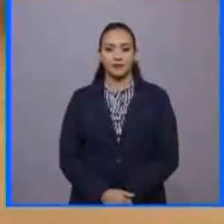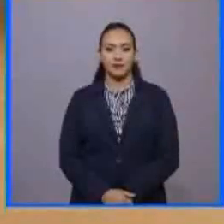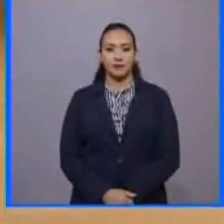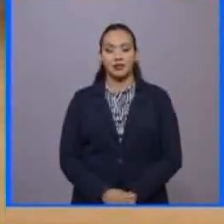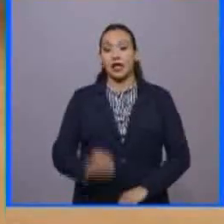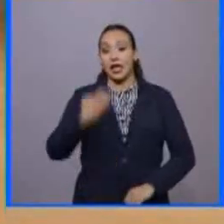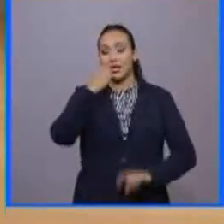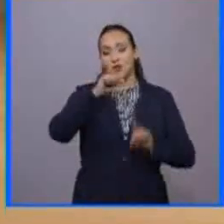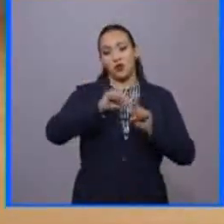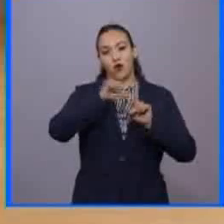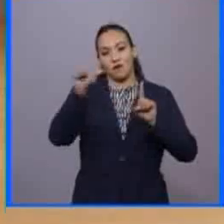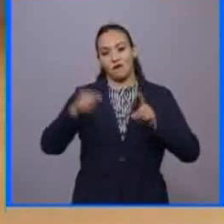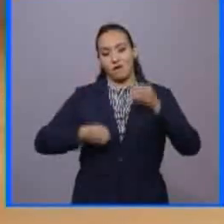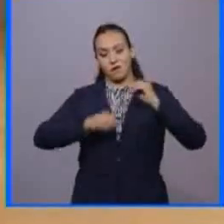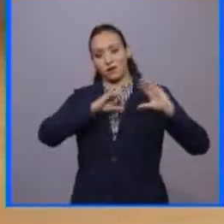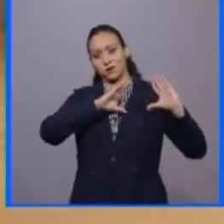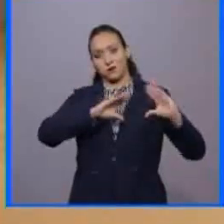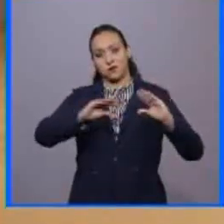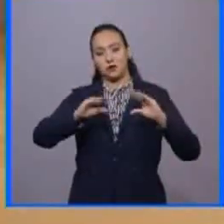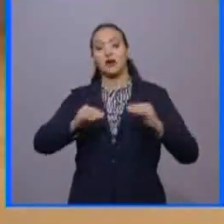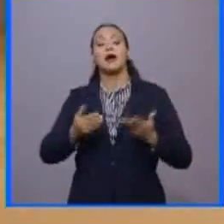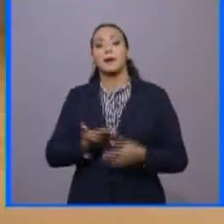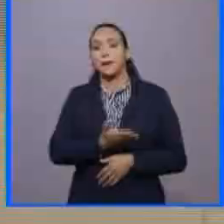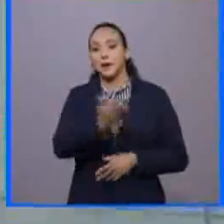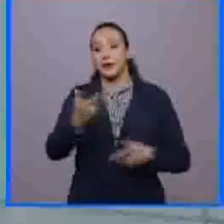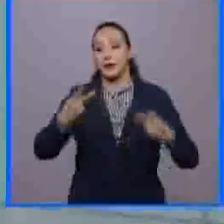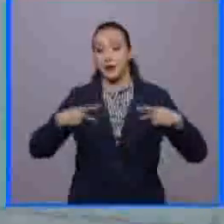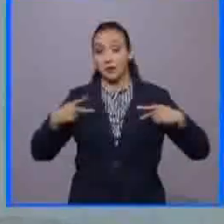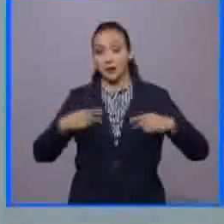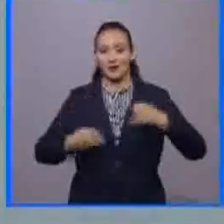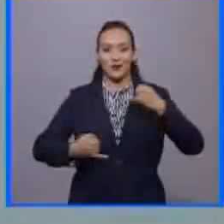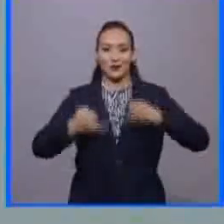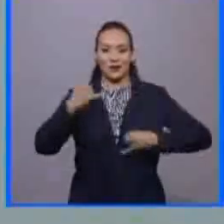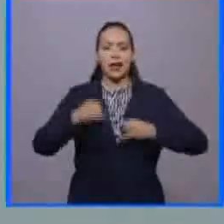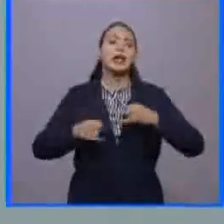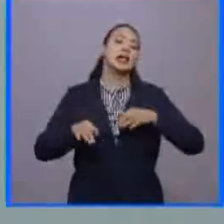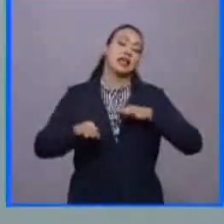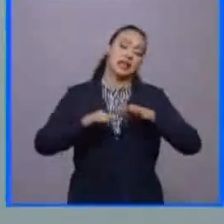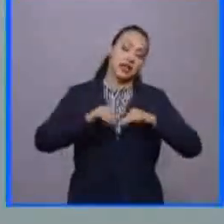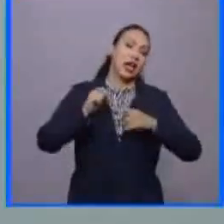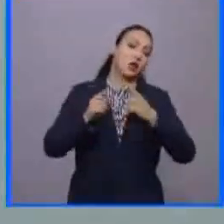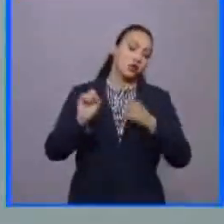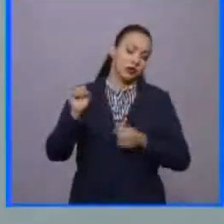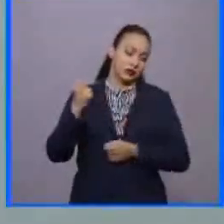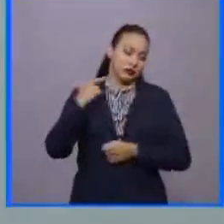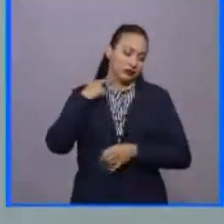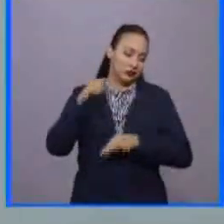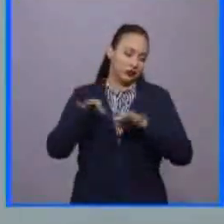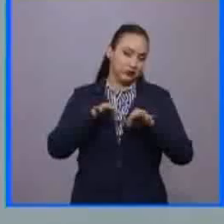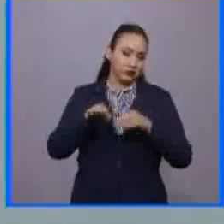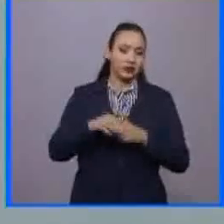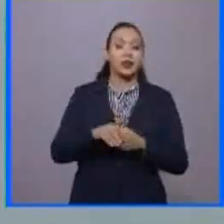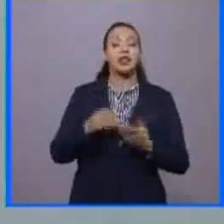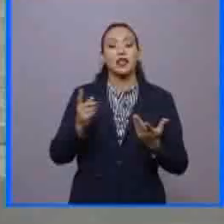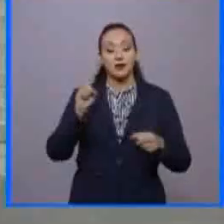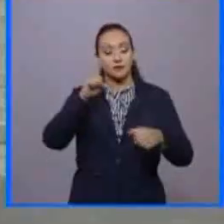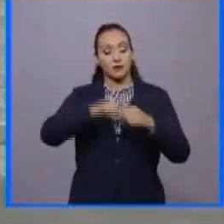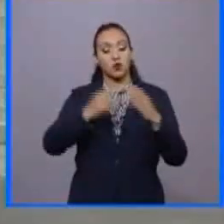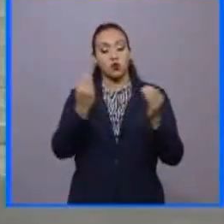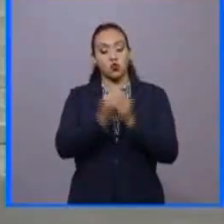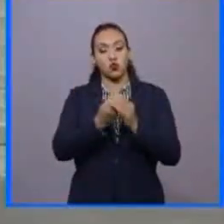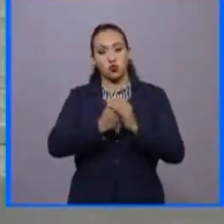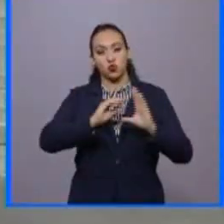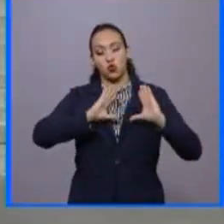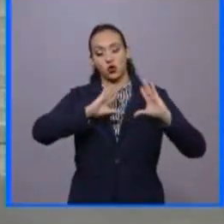La Escuela Federal de Formación Judicial convocó a personas juzgadoras en activo y en retiro a integrarse al curso de